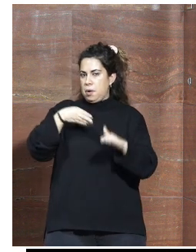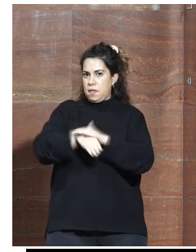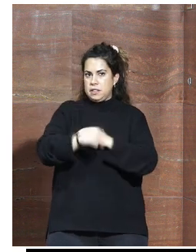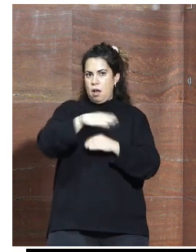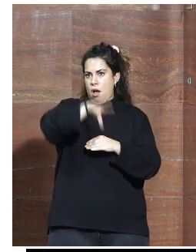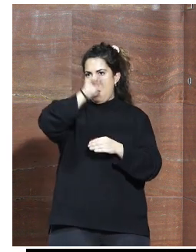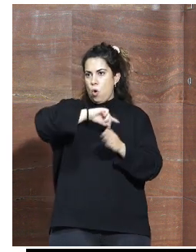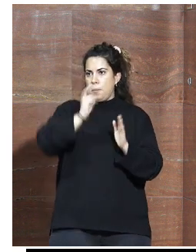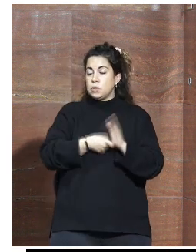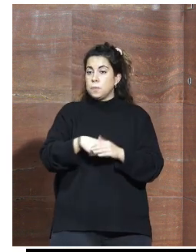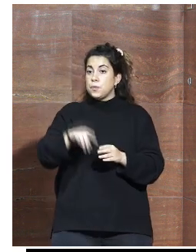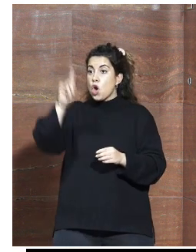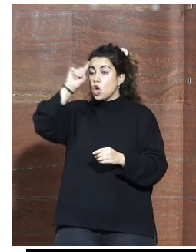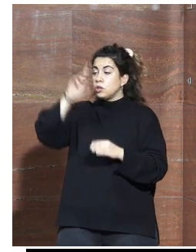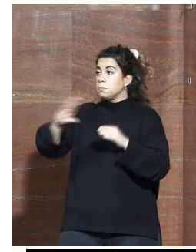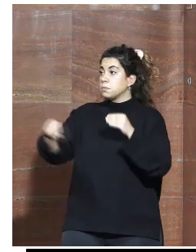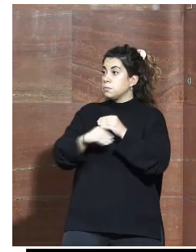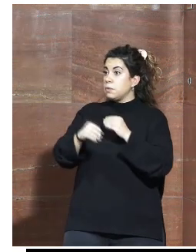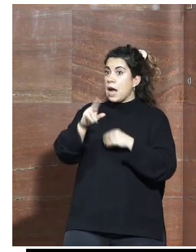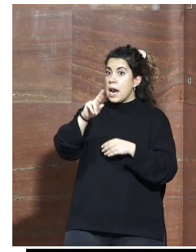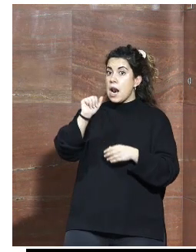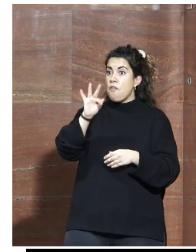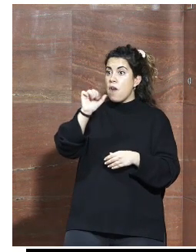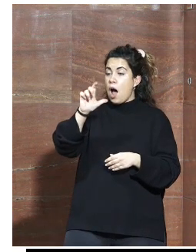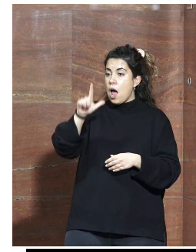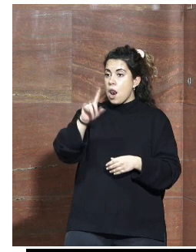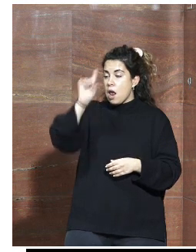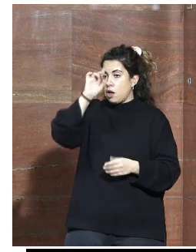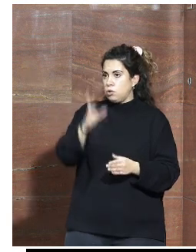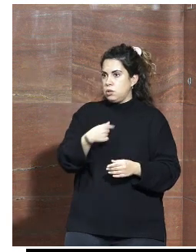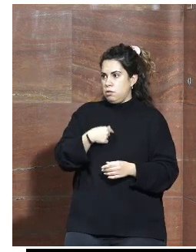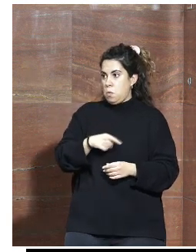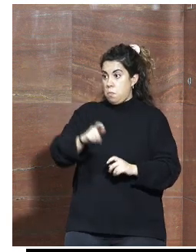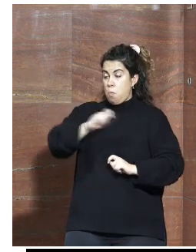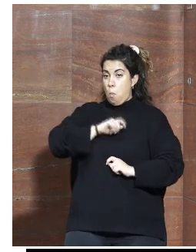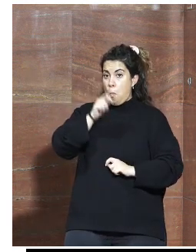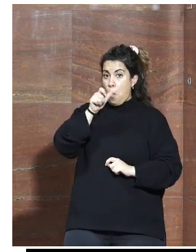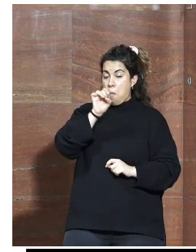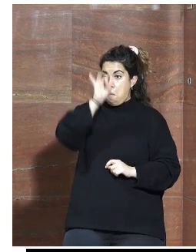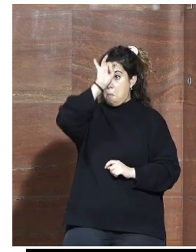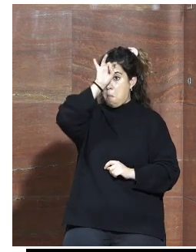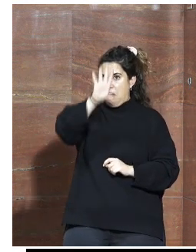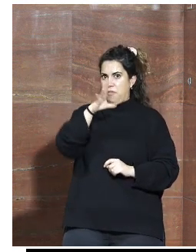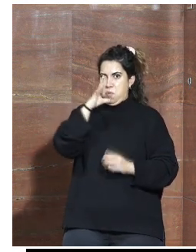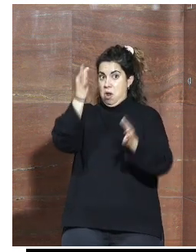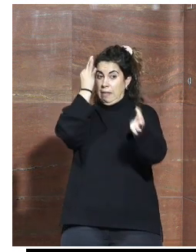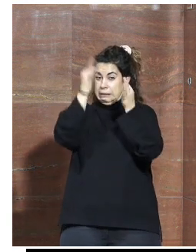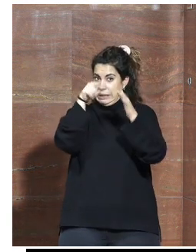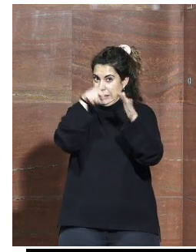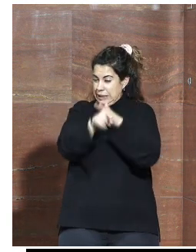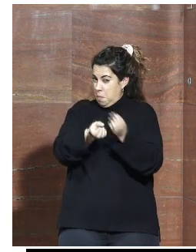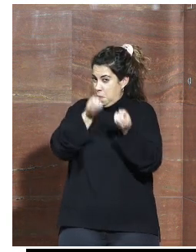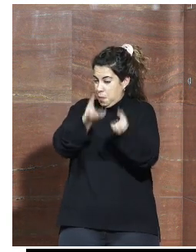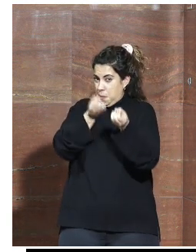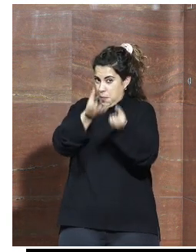No sé si quieres aportar algo más, Rafael. La verdad es que nos hemos quizás sorprendido de lo exhaustivo que ha sido el listado.